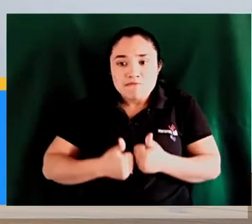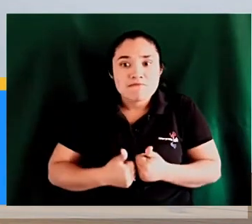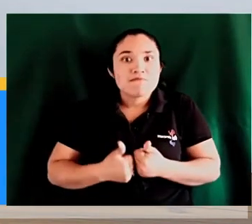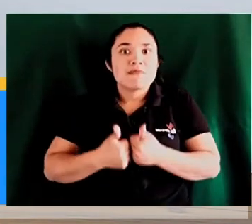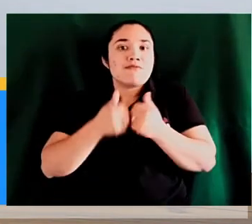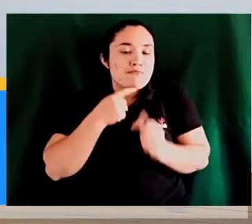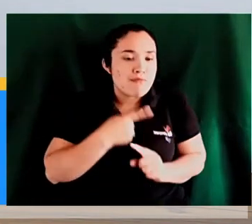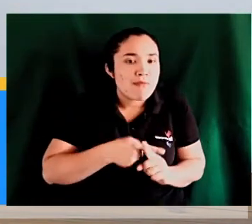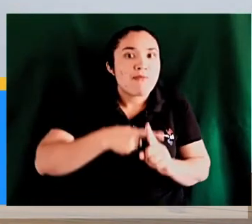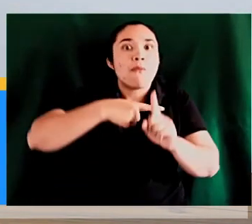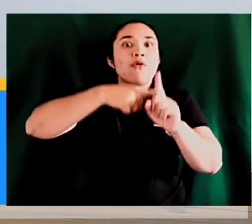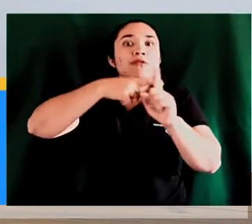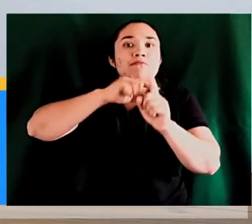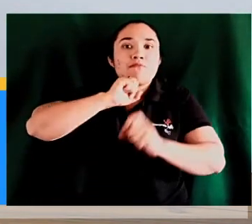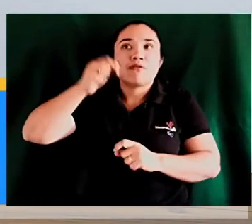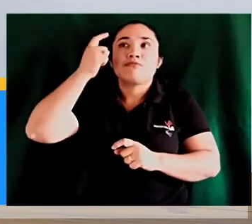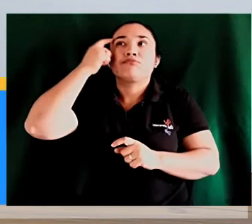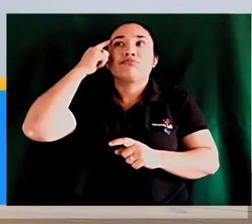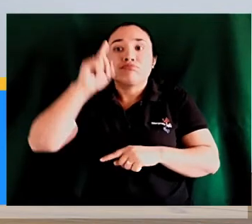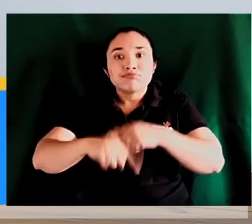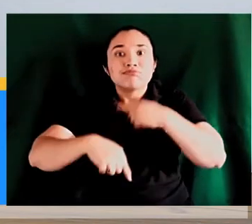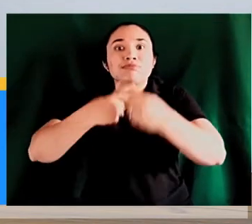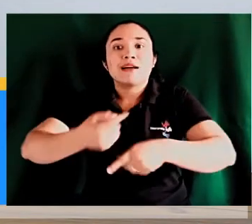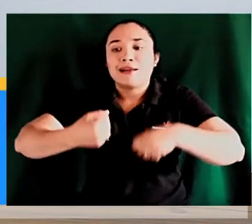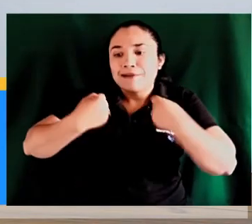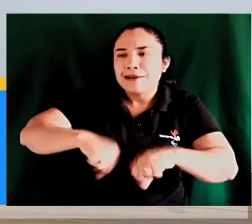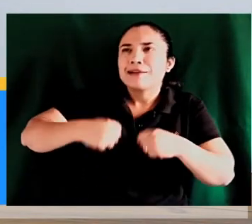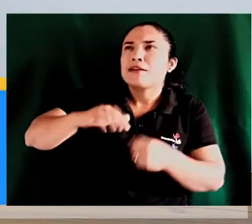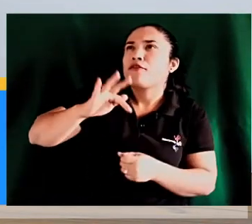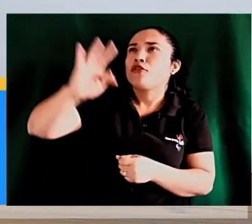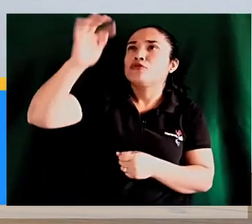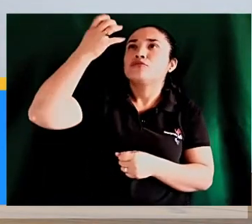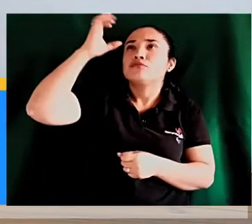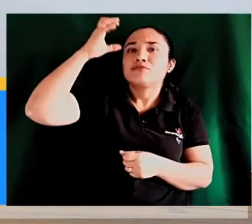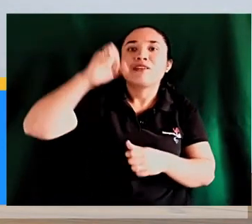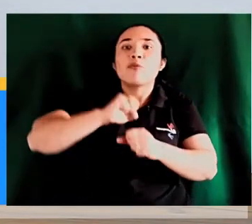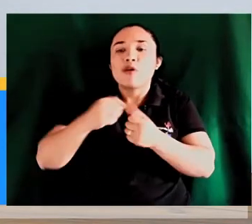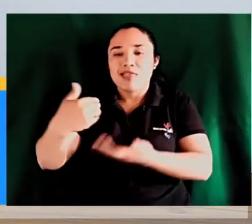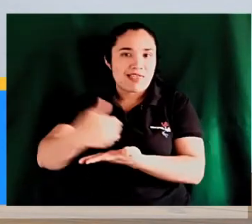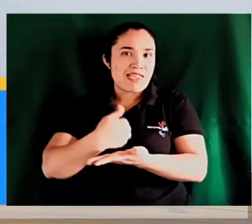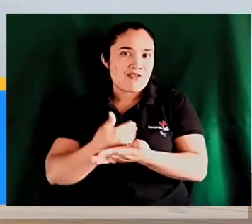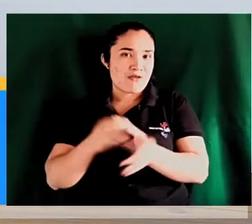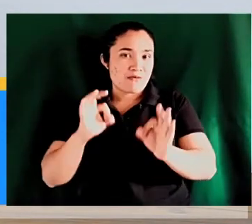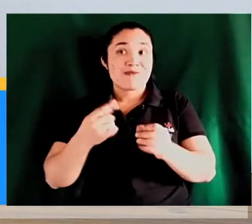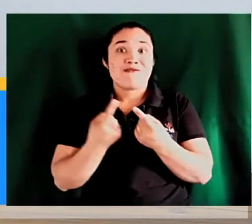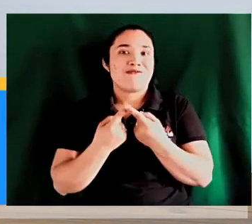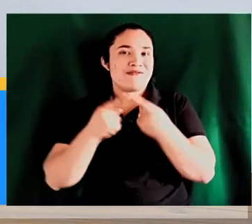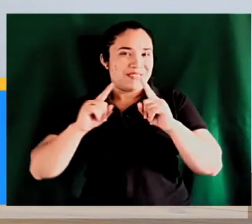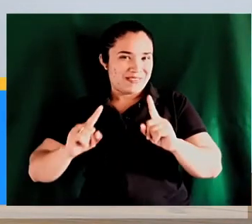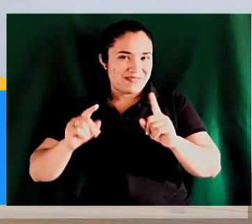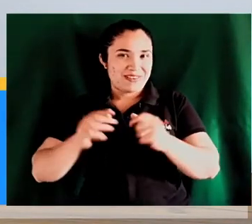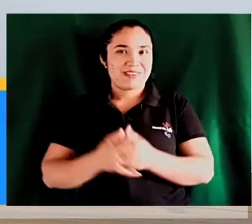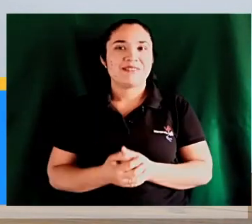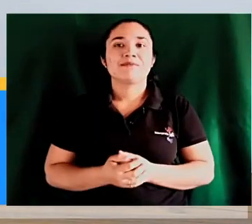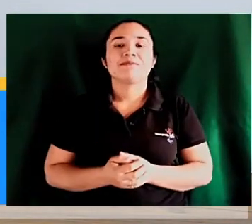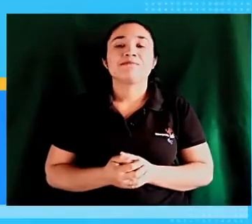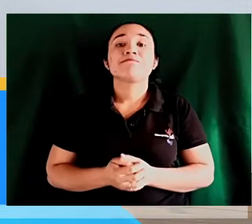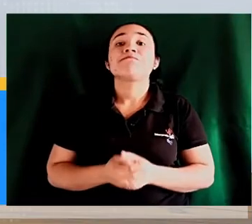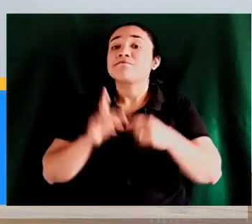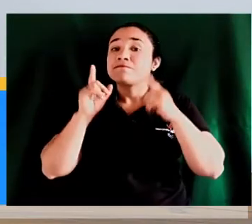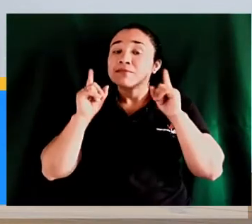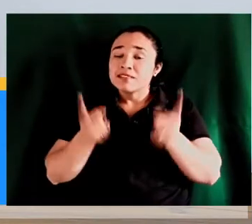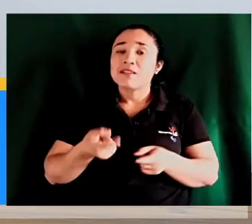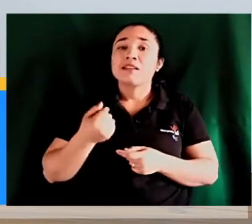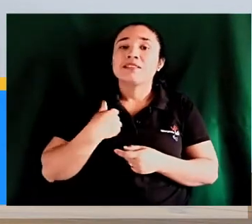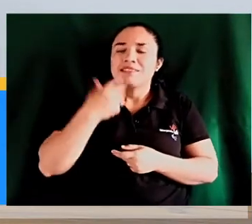lograr un perfil de investigador que le permitirá el día de mañana también el ejercicio de la profesión de una manera diferente